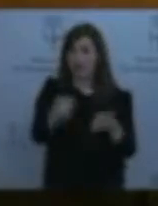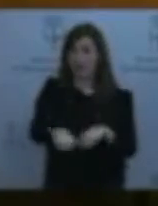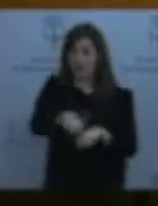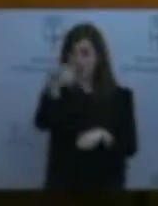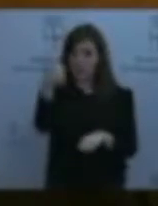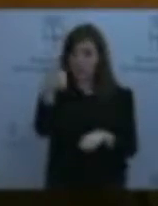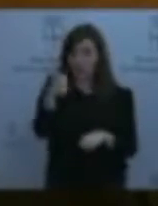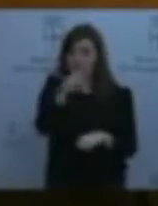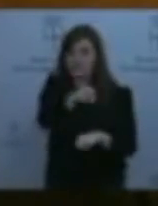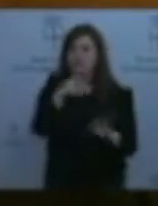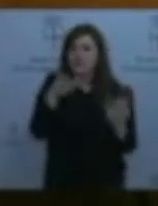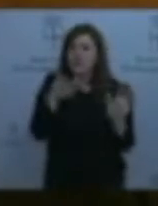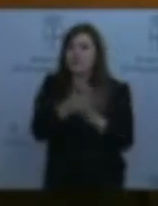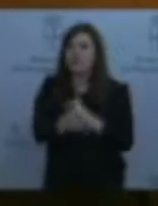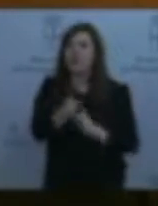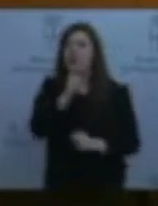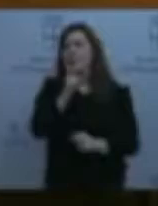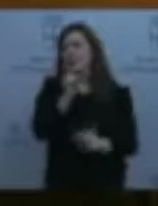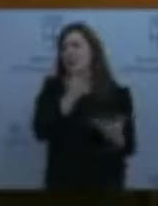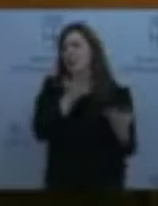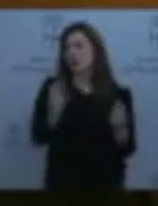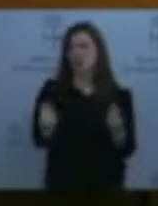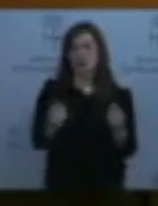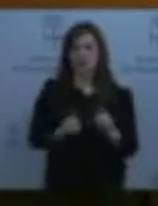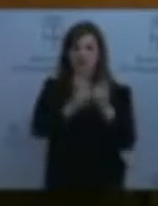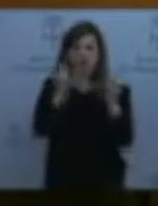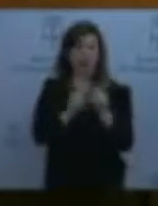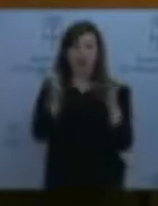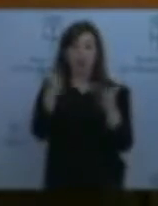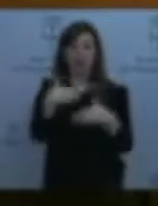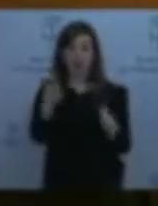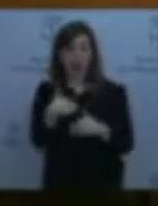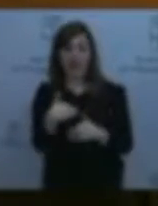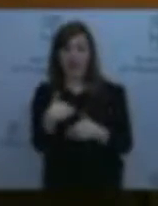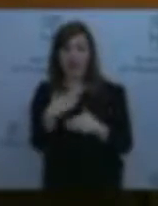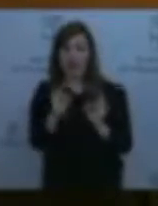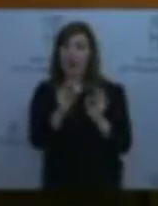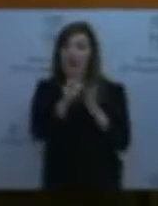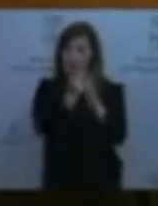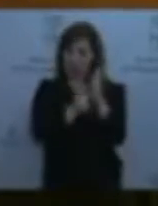no entraña mucha complejidad informática el extraer estos datos